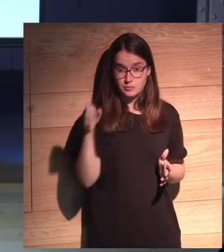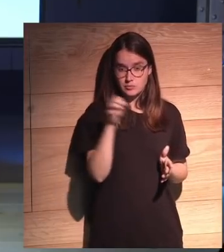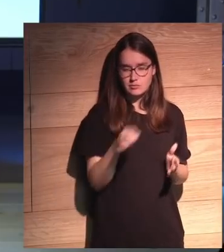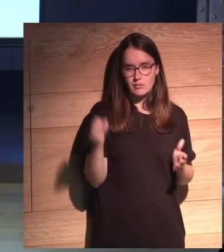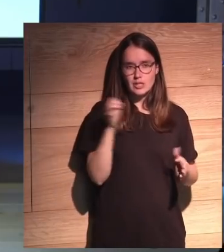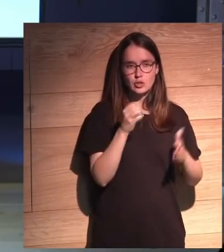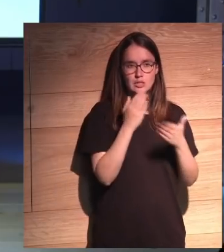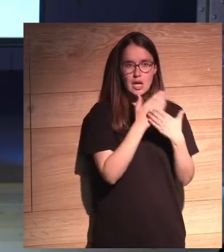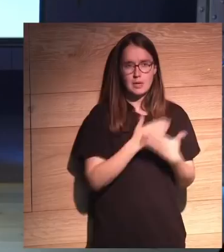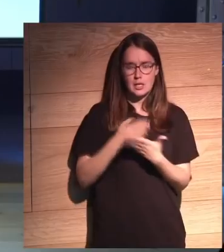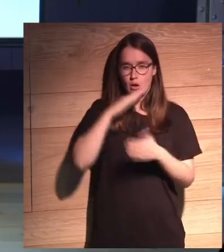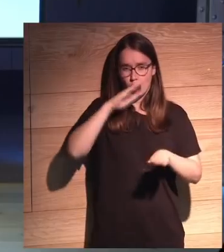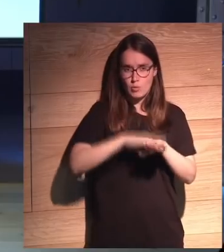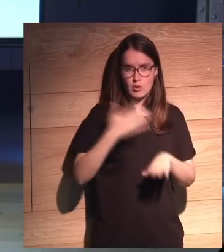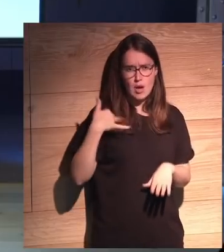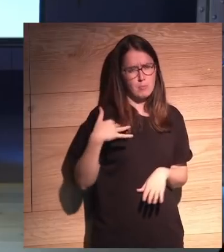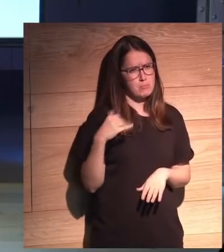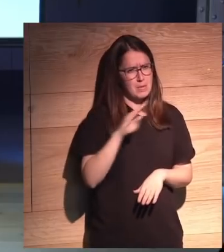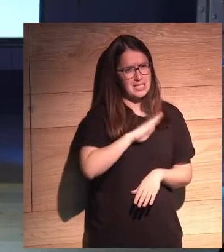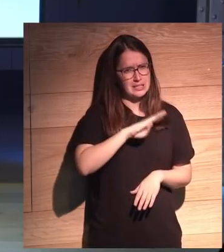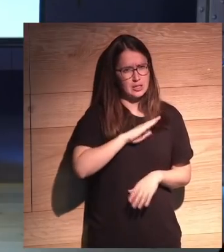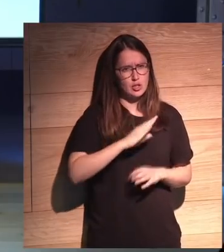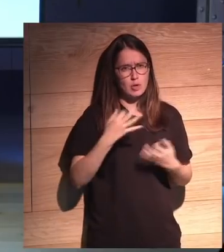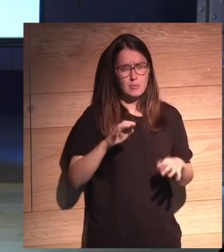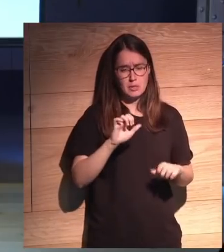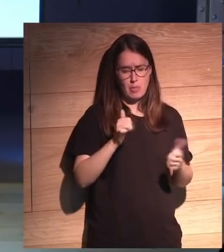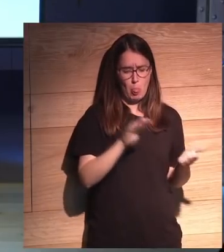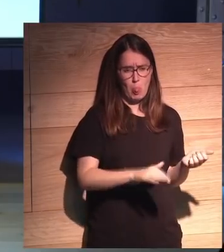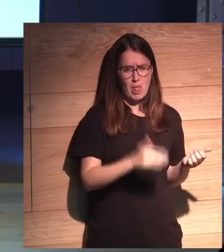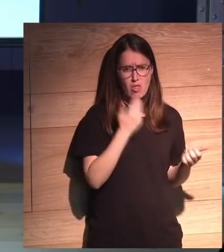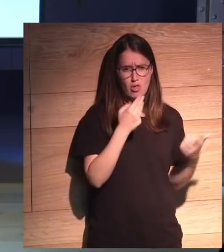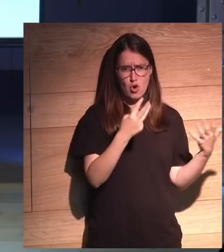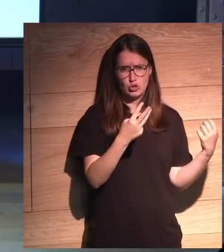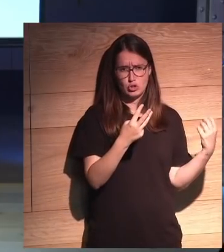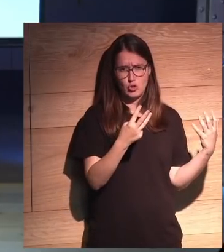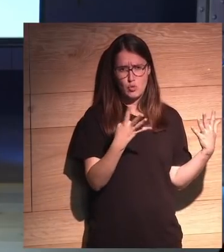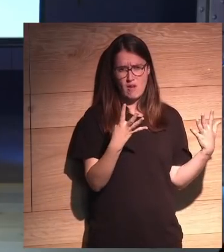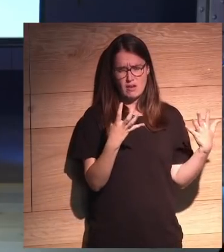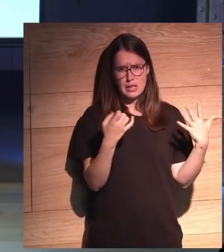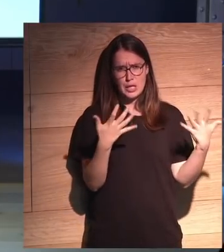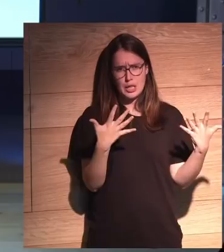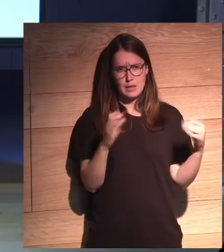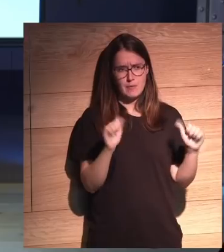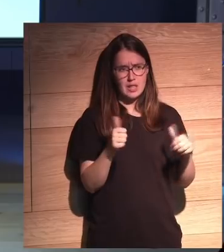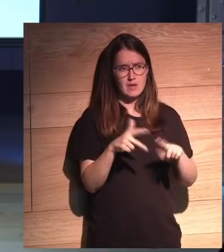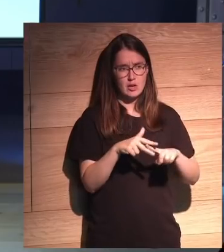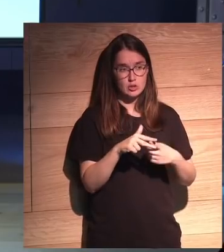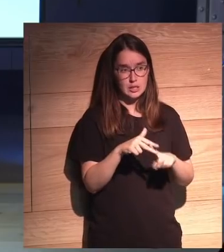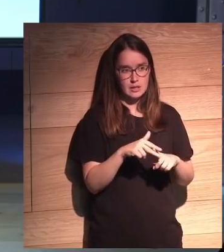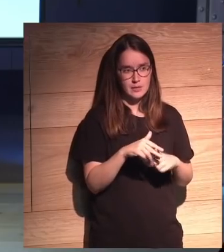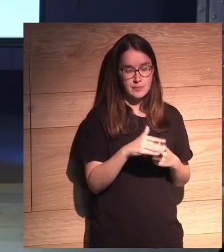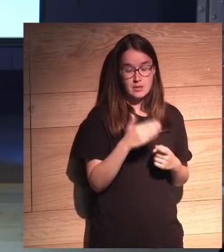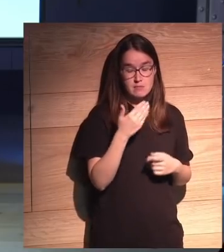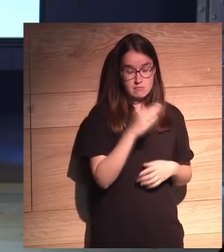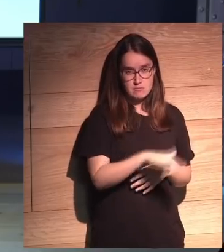de aprendizaje, que eran muy largos, normalmente empezaban de niños, 8, 9, 10 años, entraban en los talleres de niños